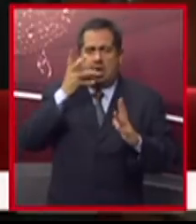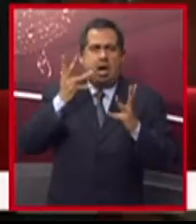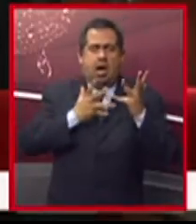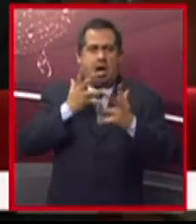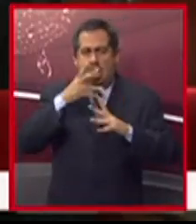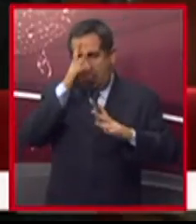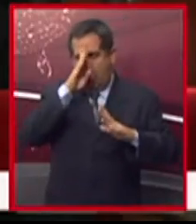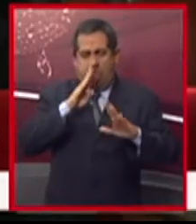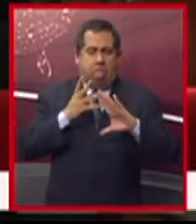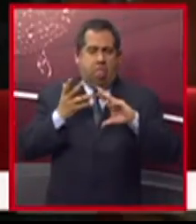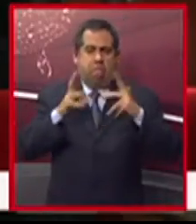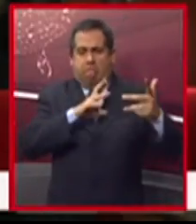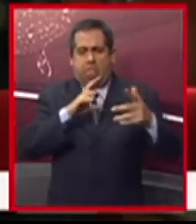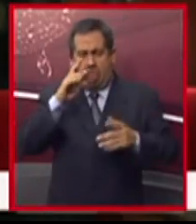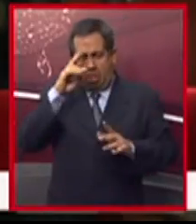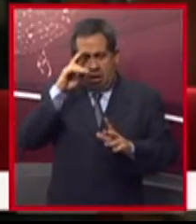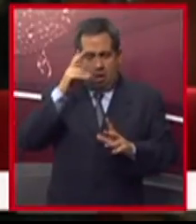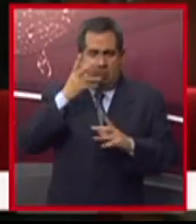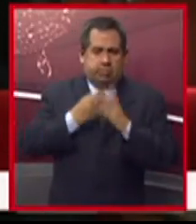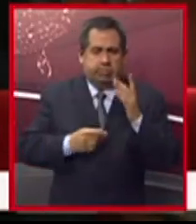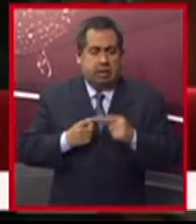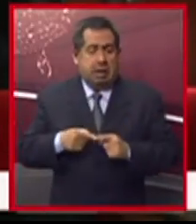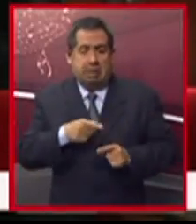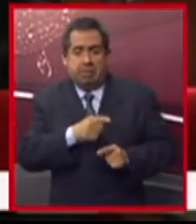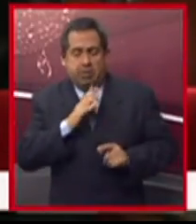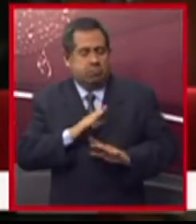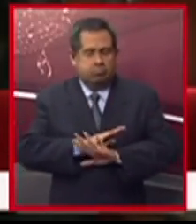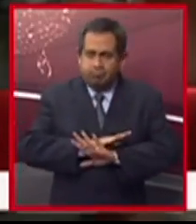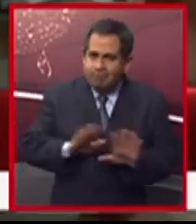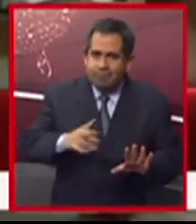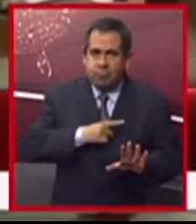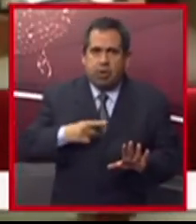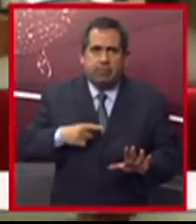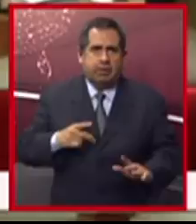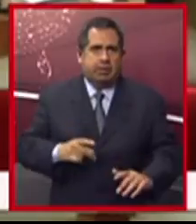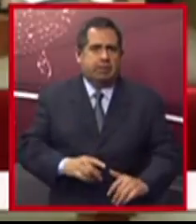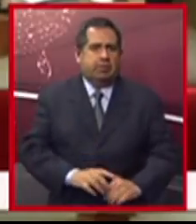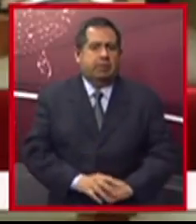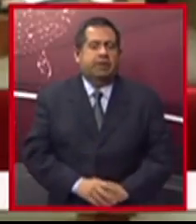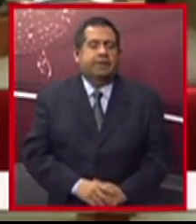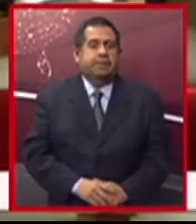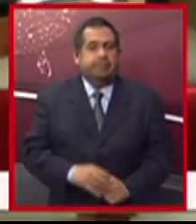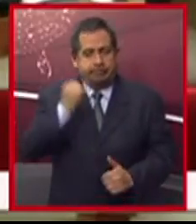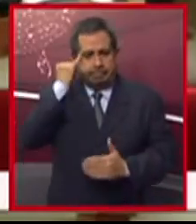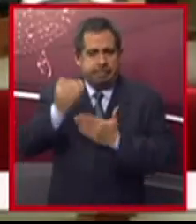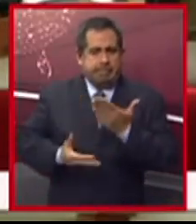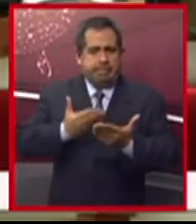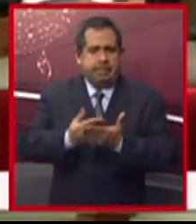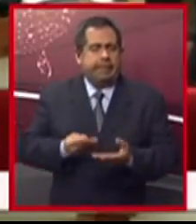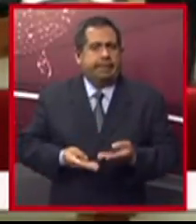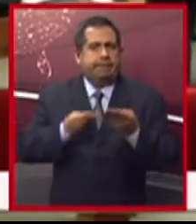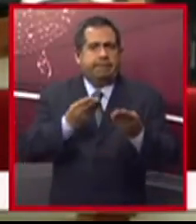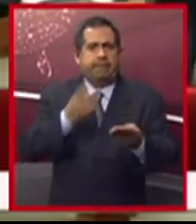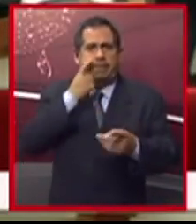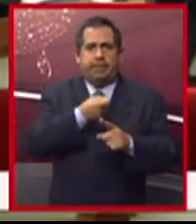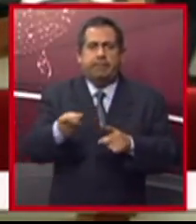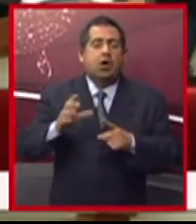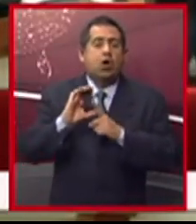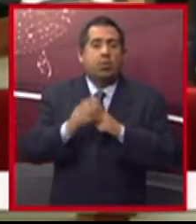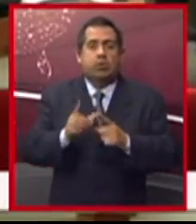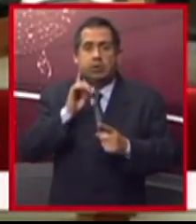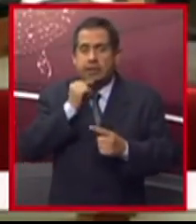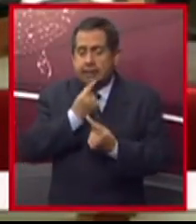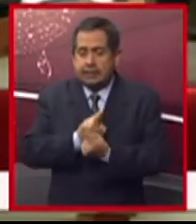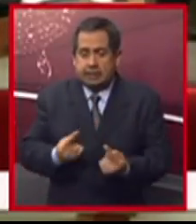de destruir o afectar los vínculos del otro progenitor. La iniciativa se remitió a las Comisiones Unidas de